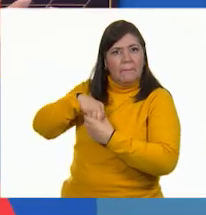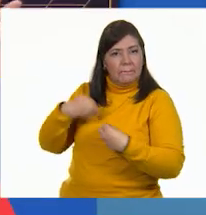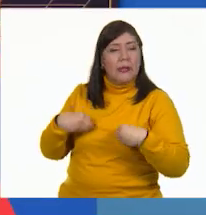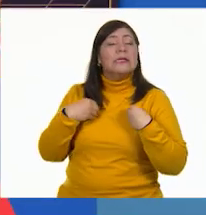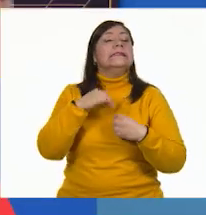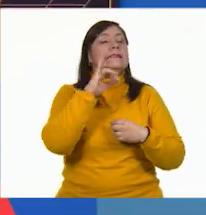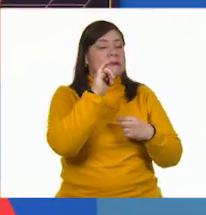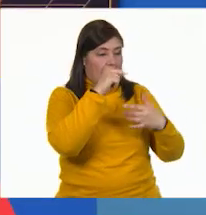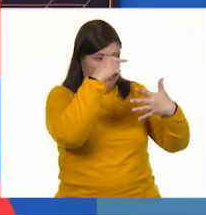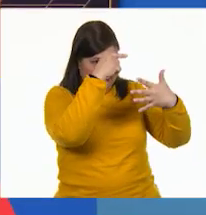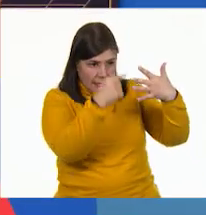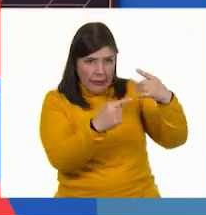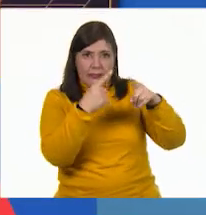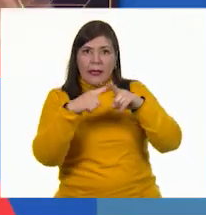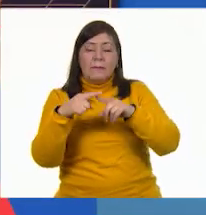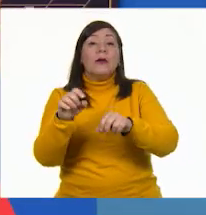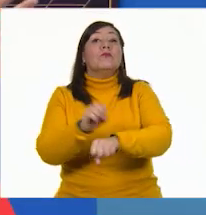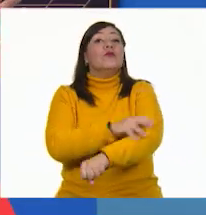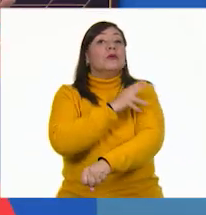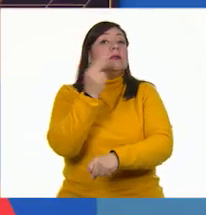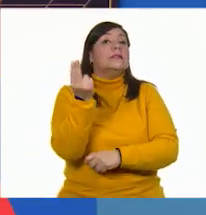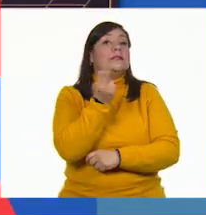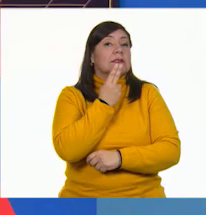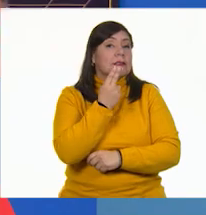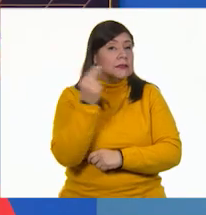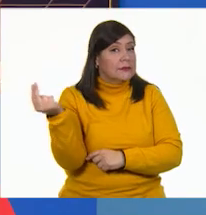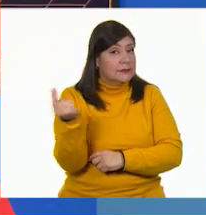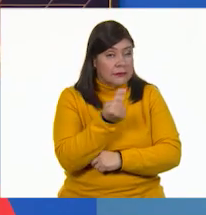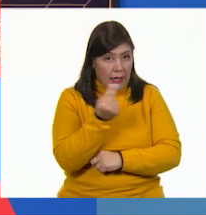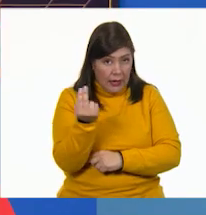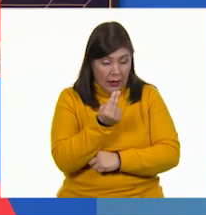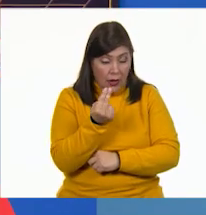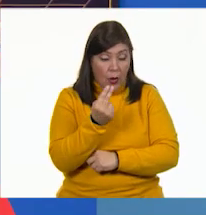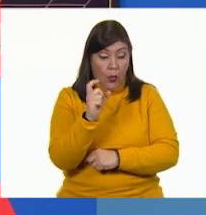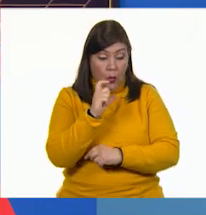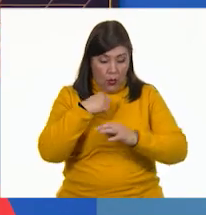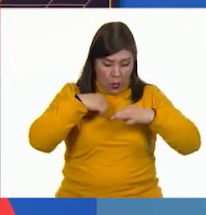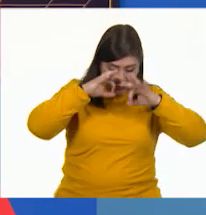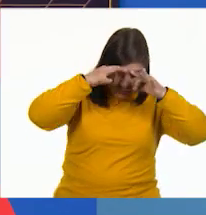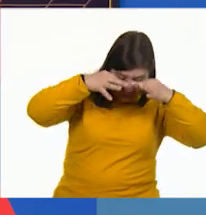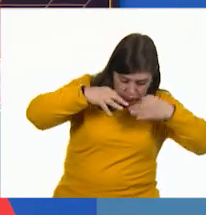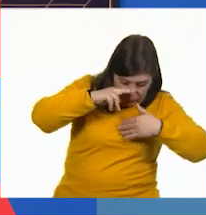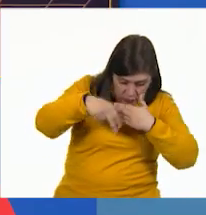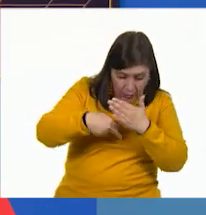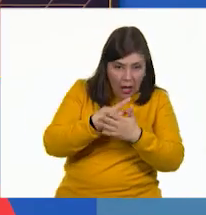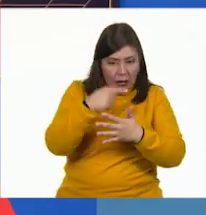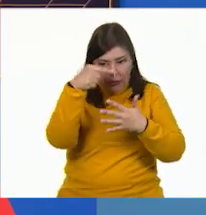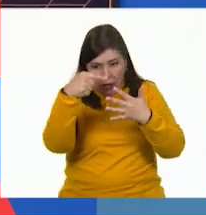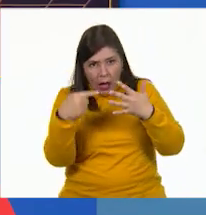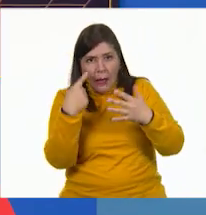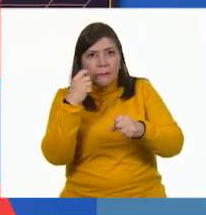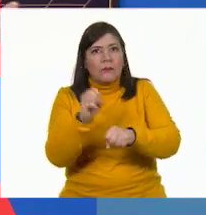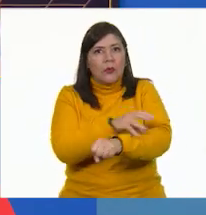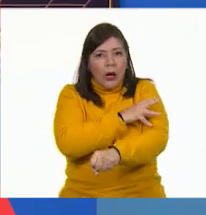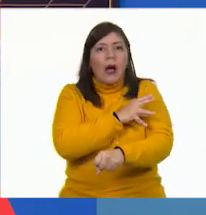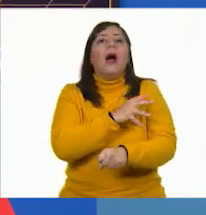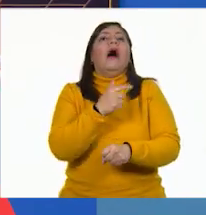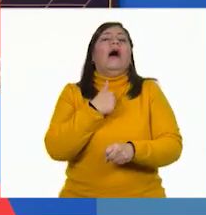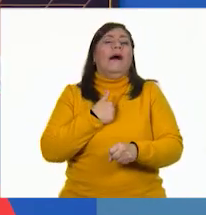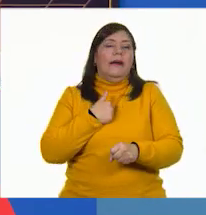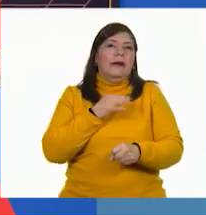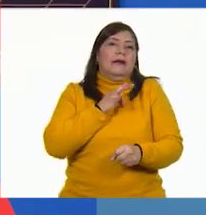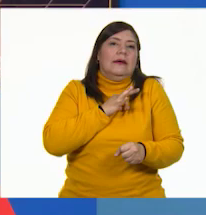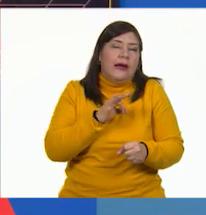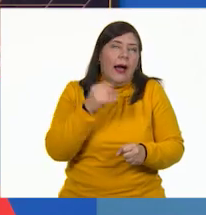Todas las emociones son indispensables y útiles. Cuando logramos identificar las emociones y trabajamos con ellas, podemos